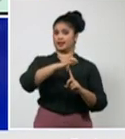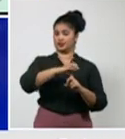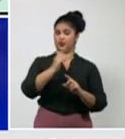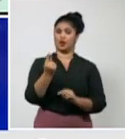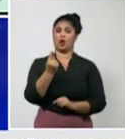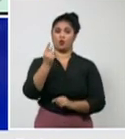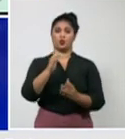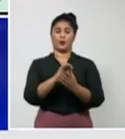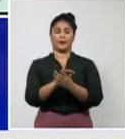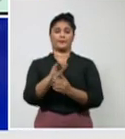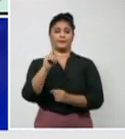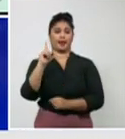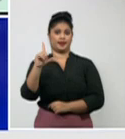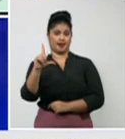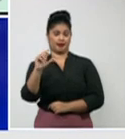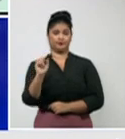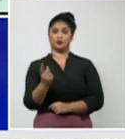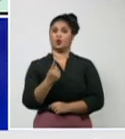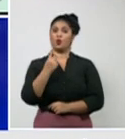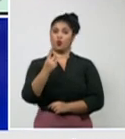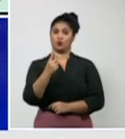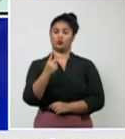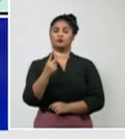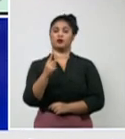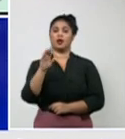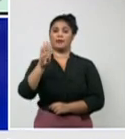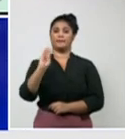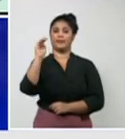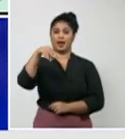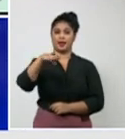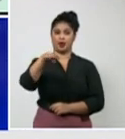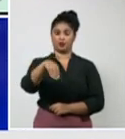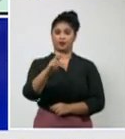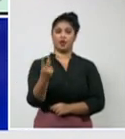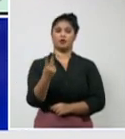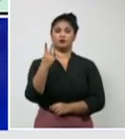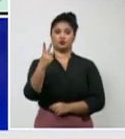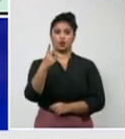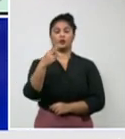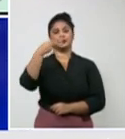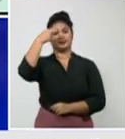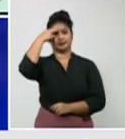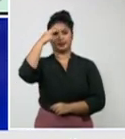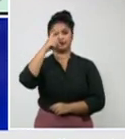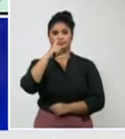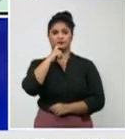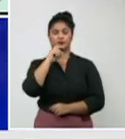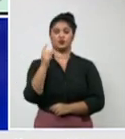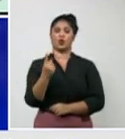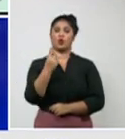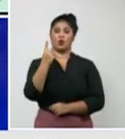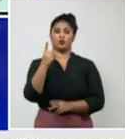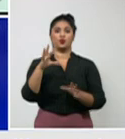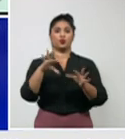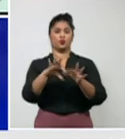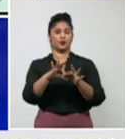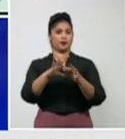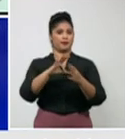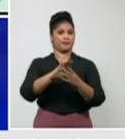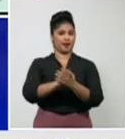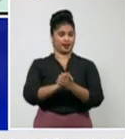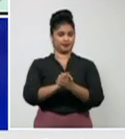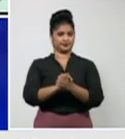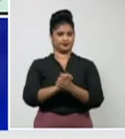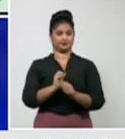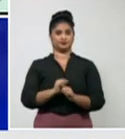Mariel, 1 de Bahía Honda, 2 de San Antonio de los Baños, 1 de Guira de Melena. De la provincia